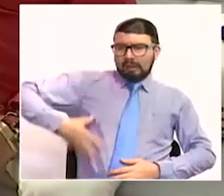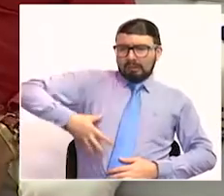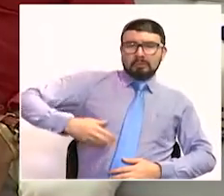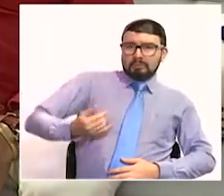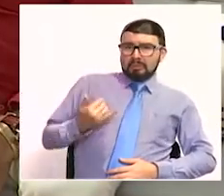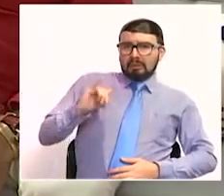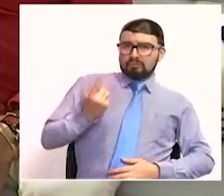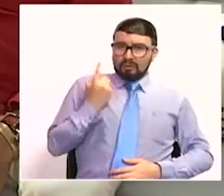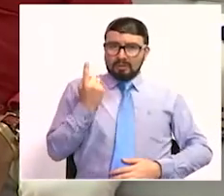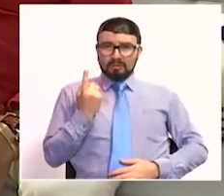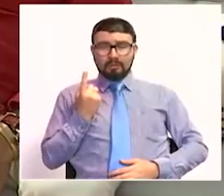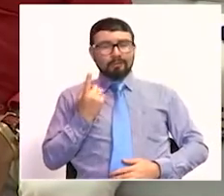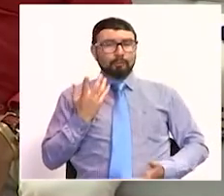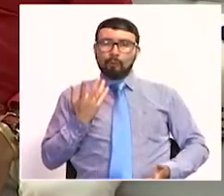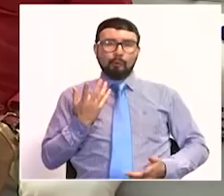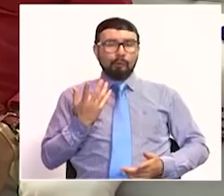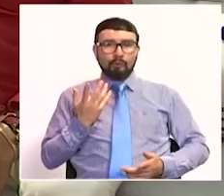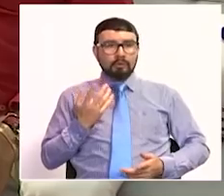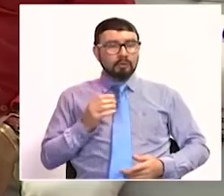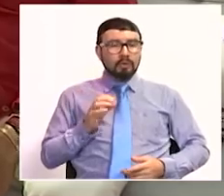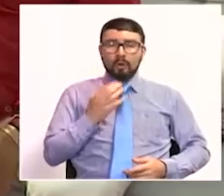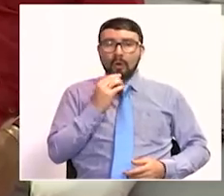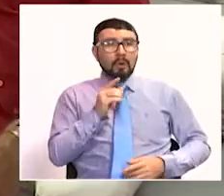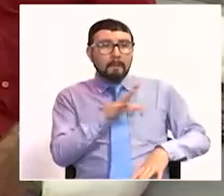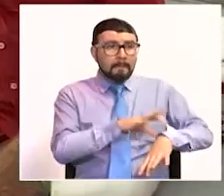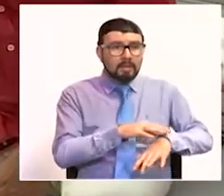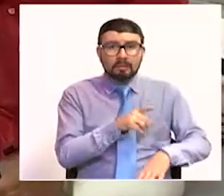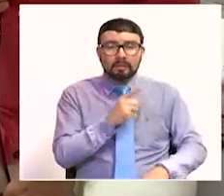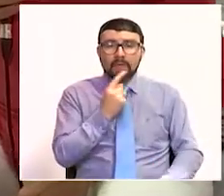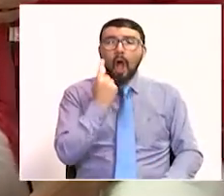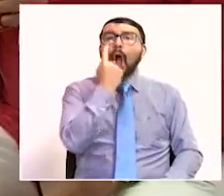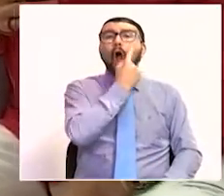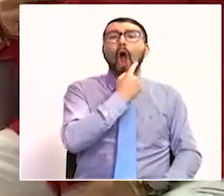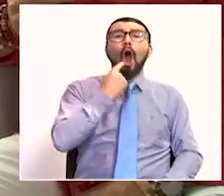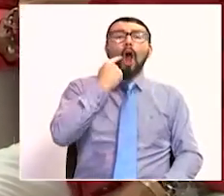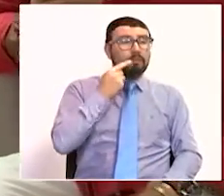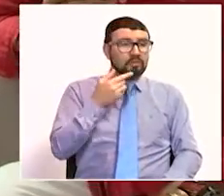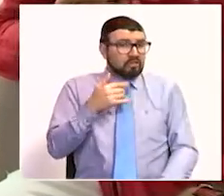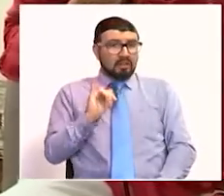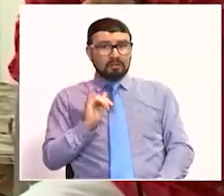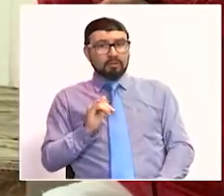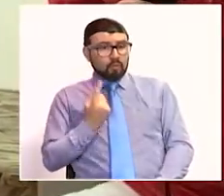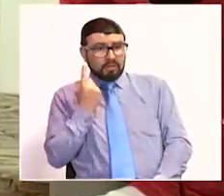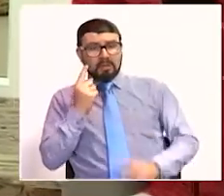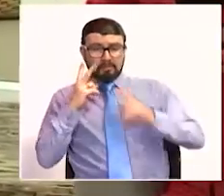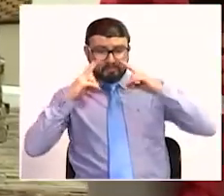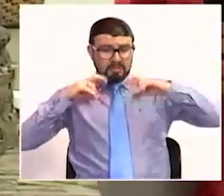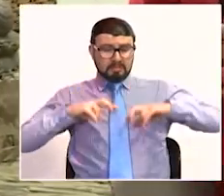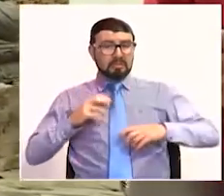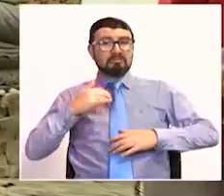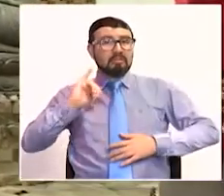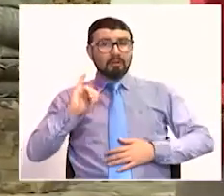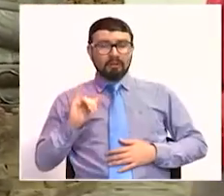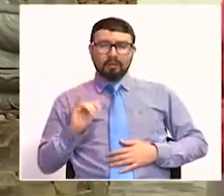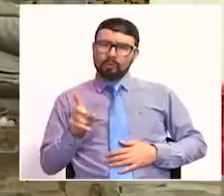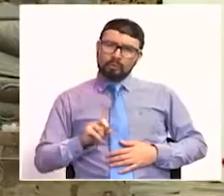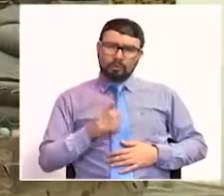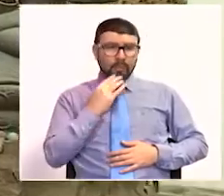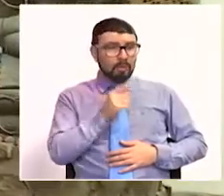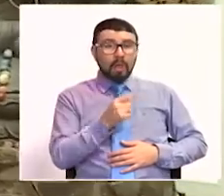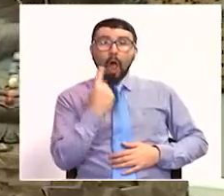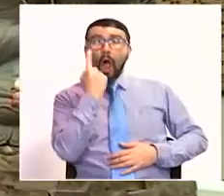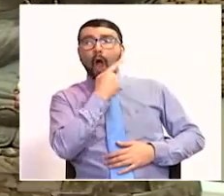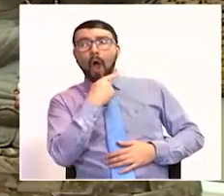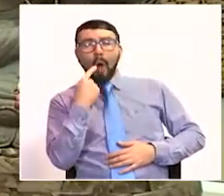momento hablando específicamente de la boca sí le ofrece muchísimas herramientas y un